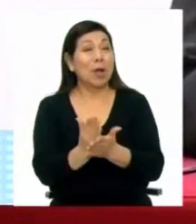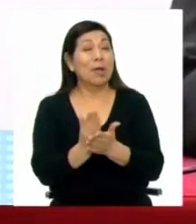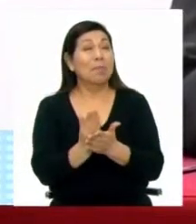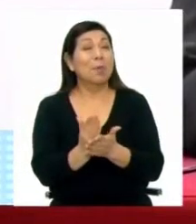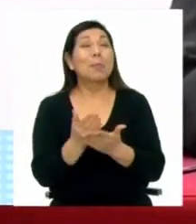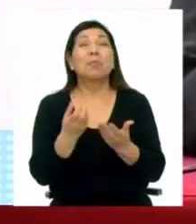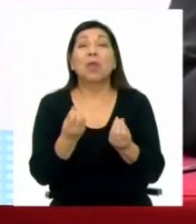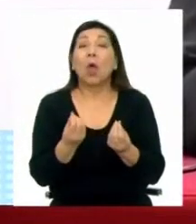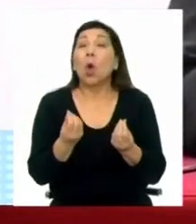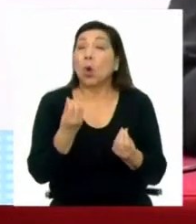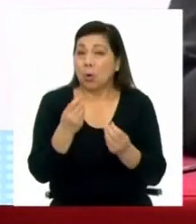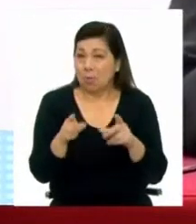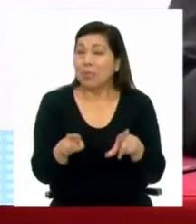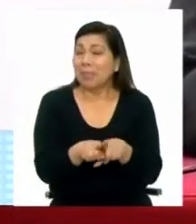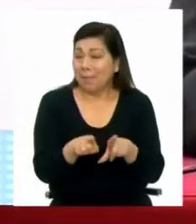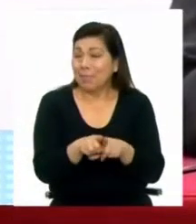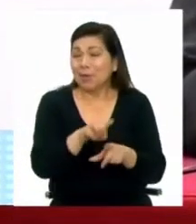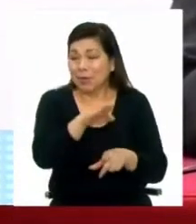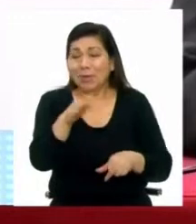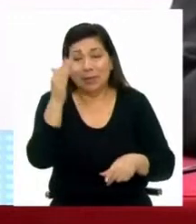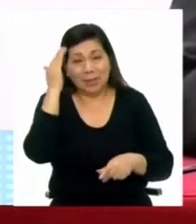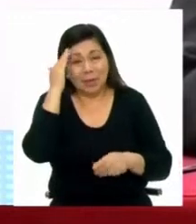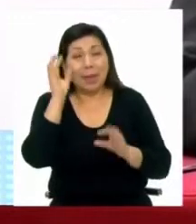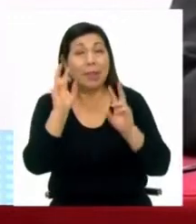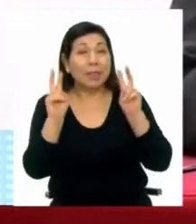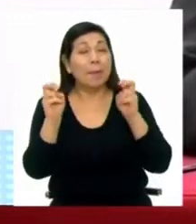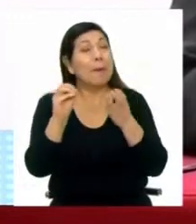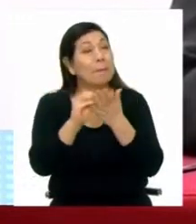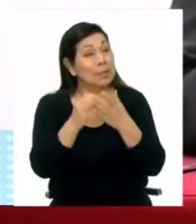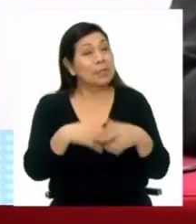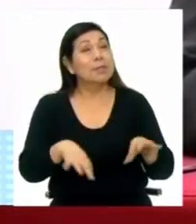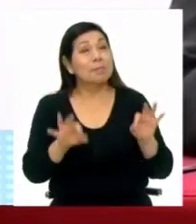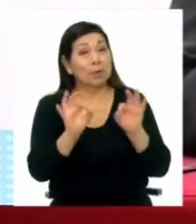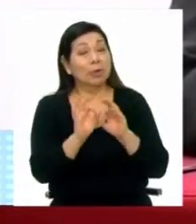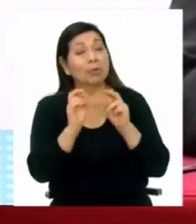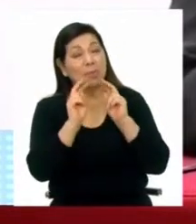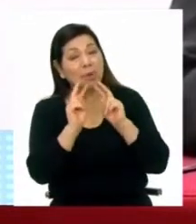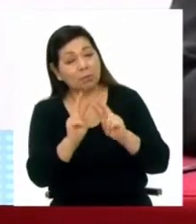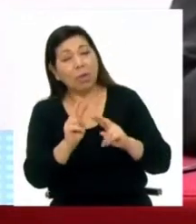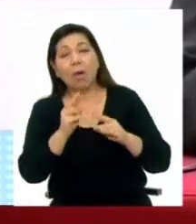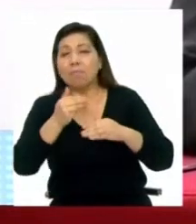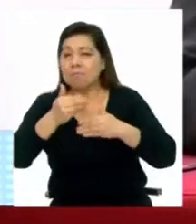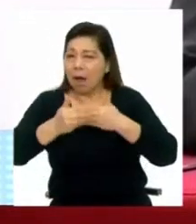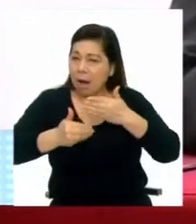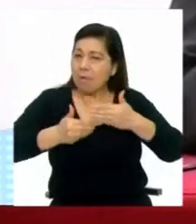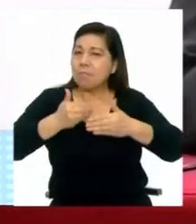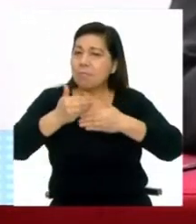de conflicto. Y bueno, también entre los puntos importantes hemos estado mirando un poco